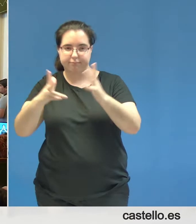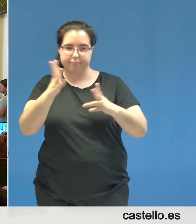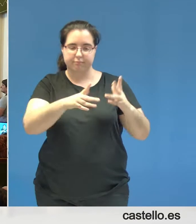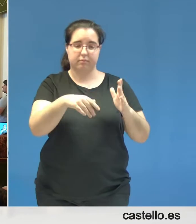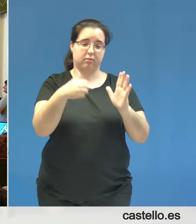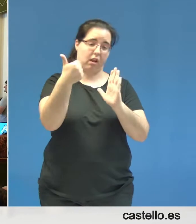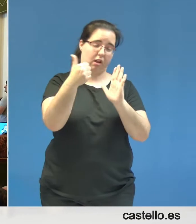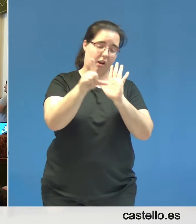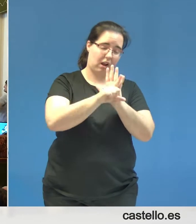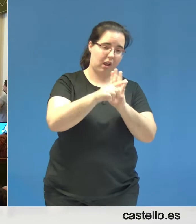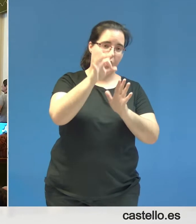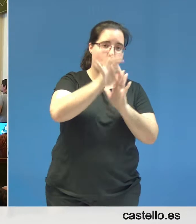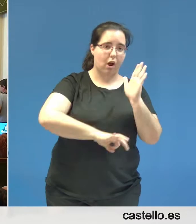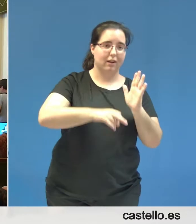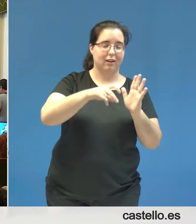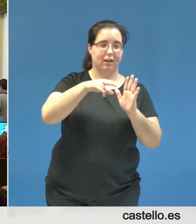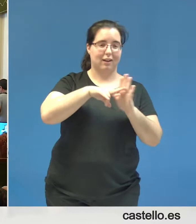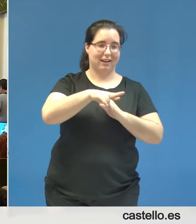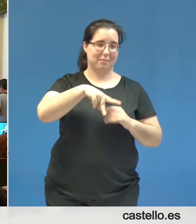Ley Orgánica Electoral del Régimen General,